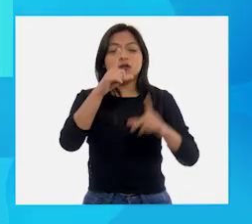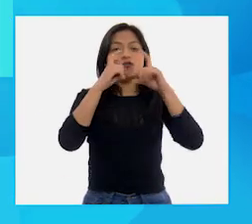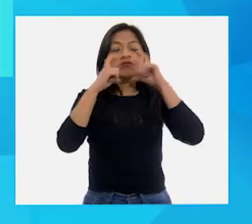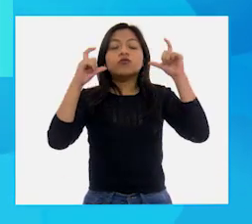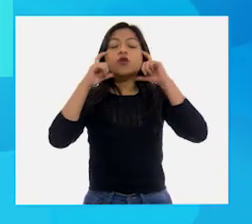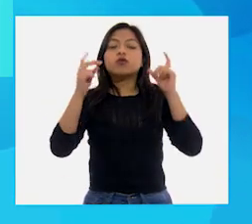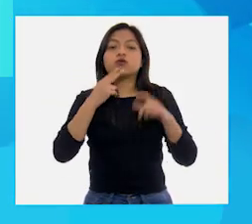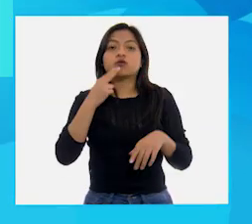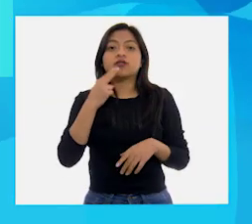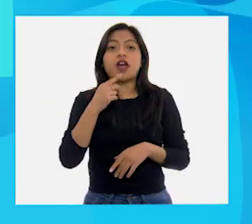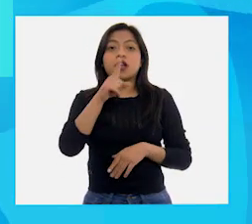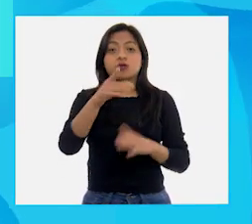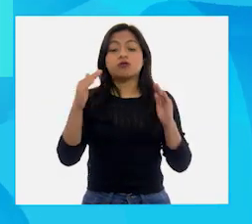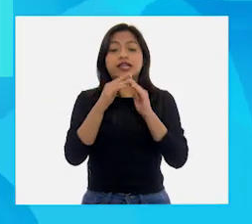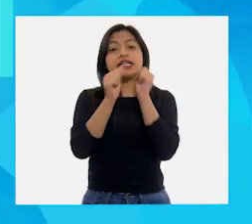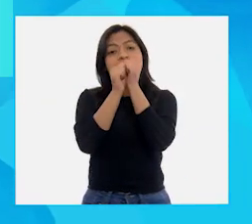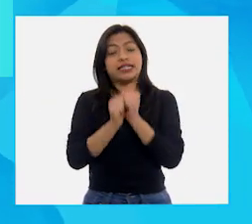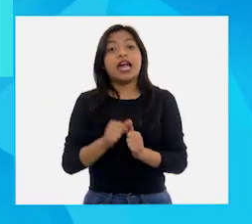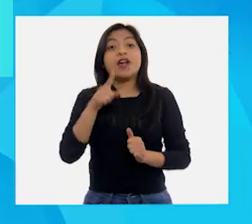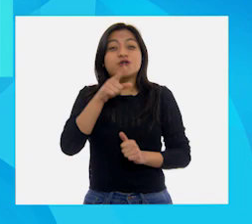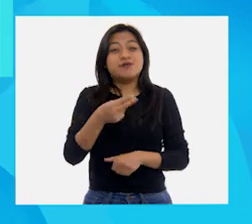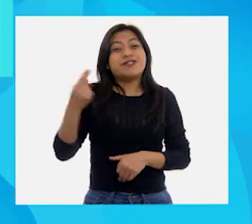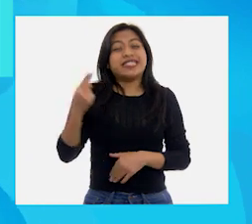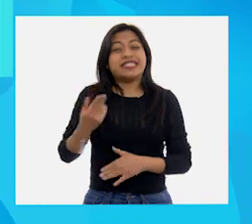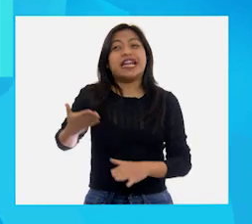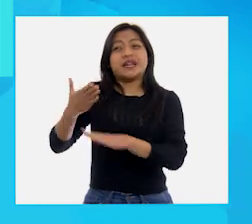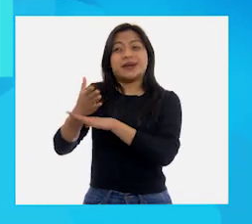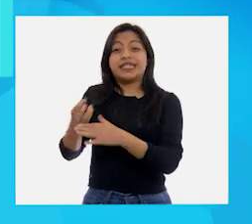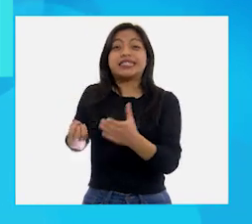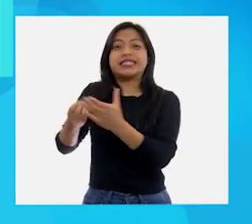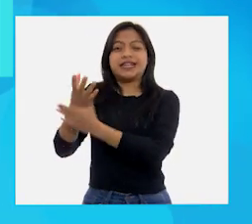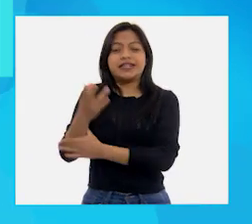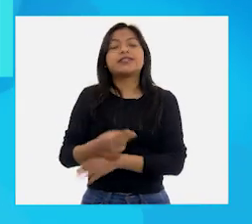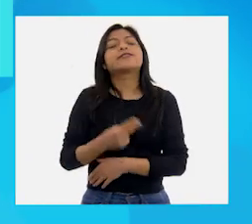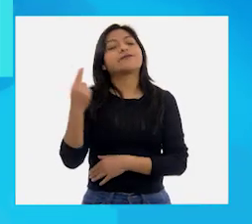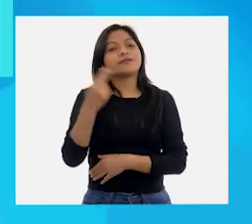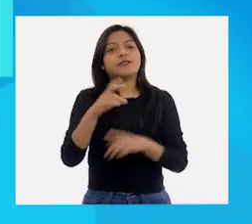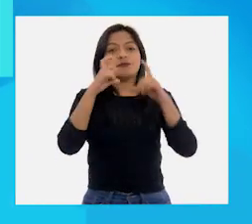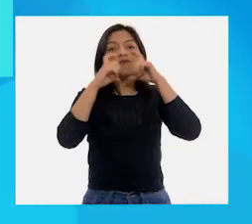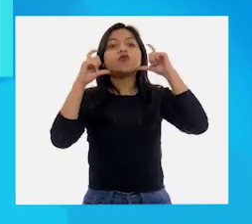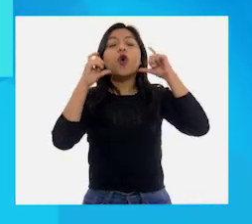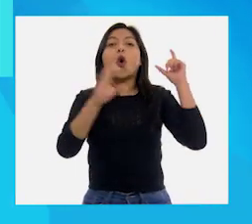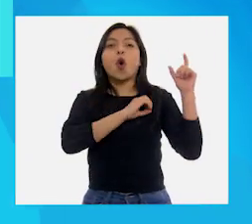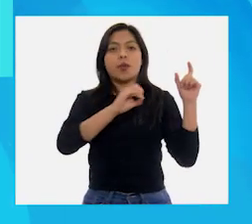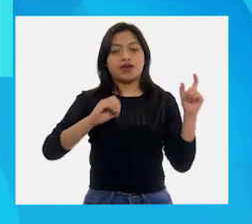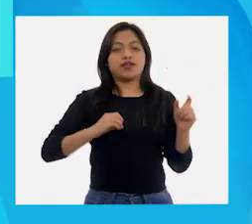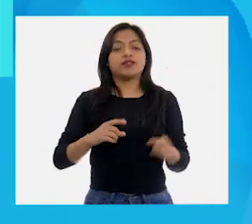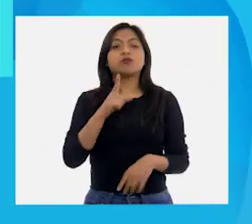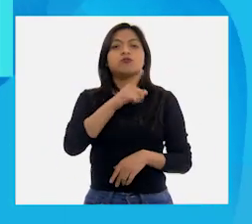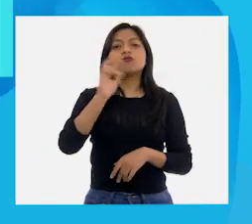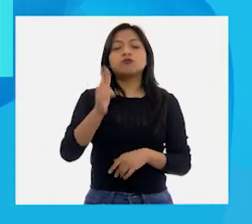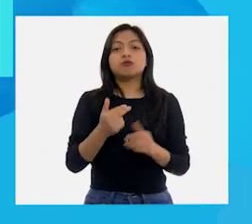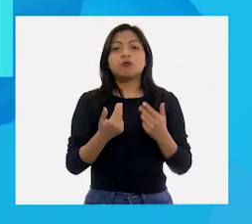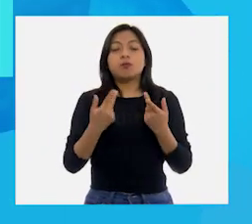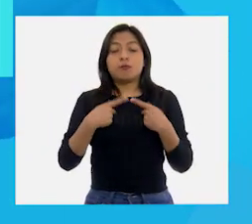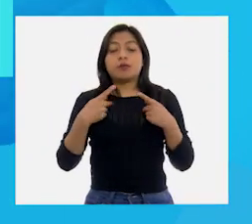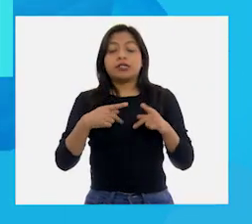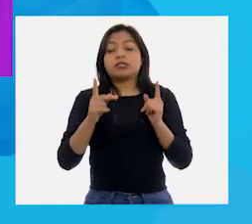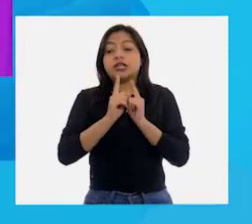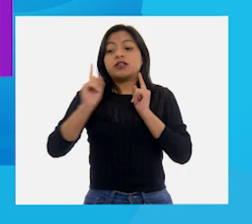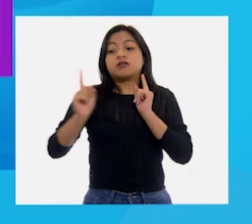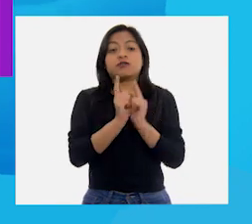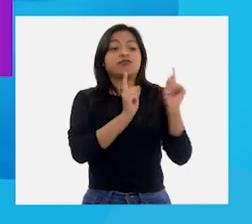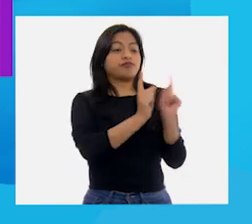Utiliza cubrebocas. No salgas de casa. Y si tienes que hacerlo, recuerda que es obligatorio utilizarlo. Mantén la sana